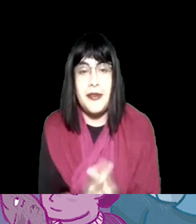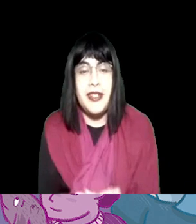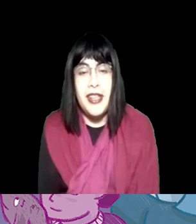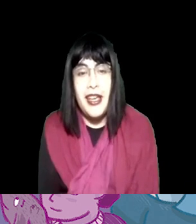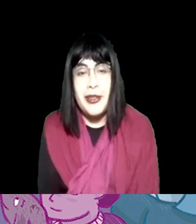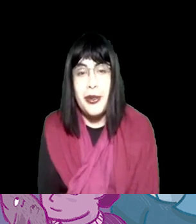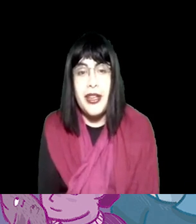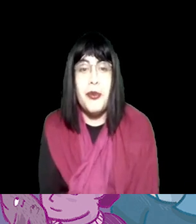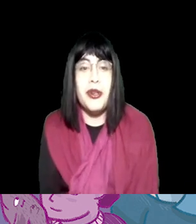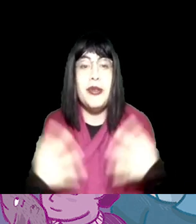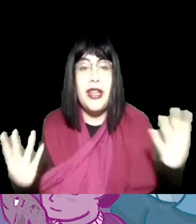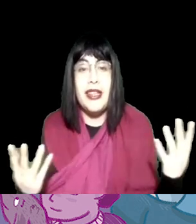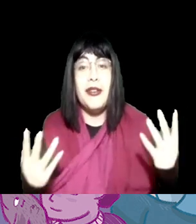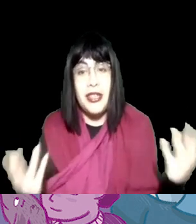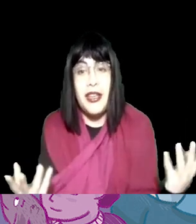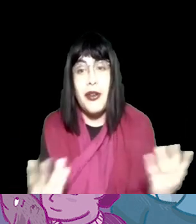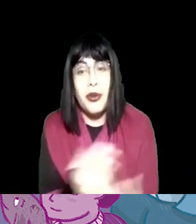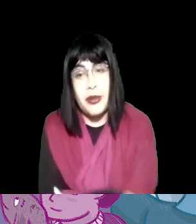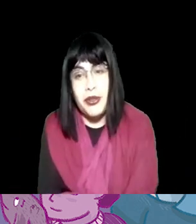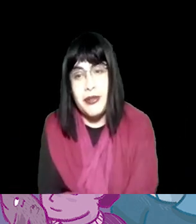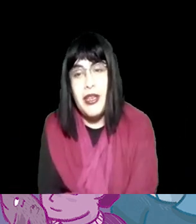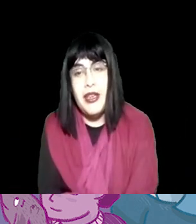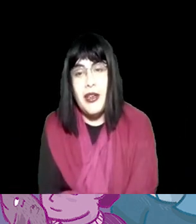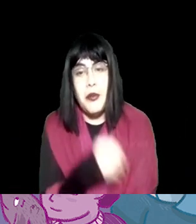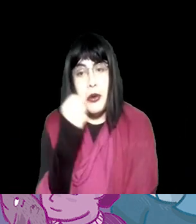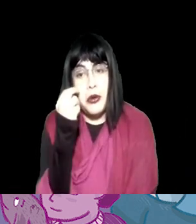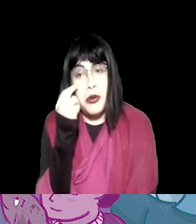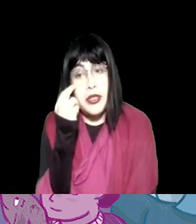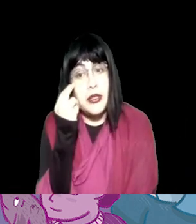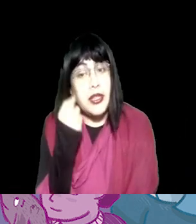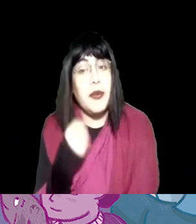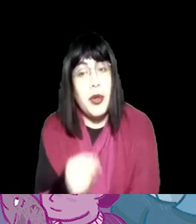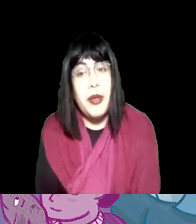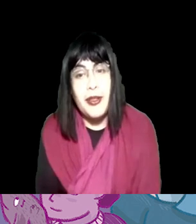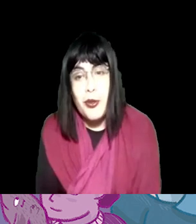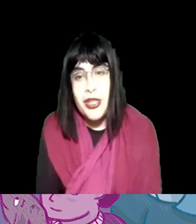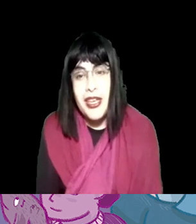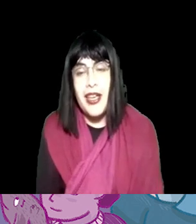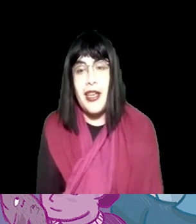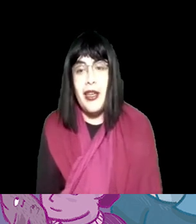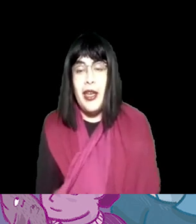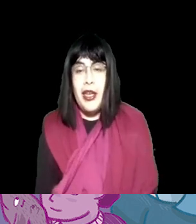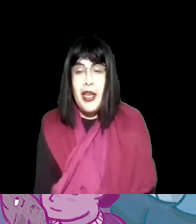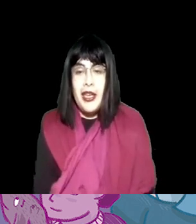tan transversal, todo tan como natural, tan cotidiano y como corresponde, como eso que estamos esperando algún